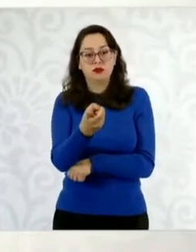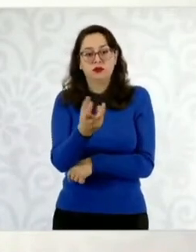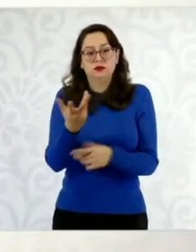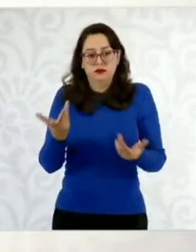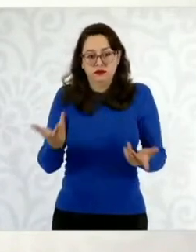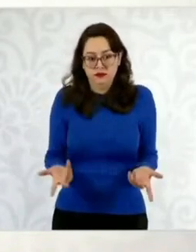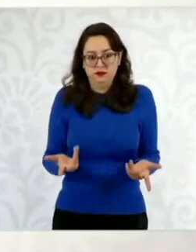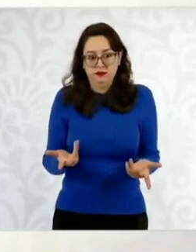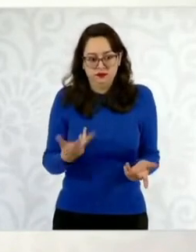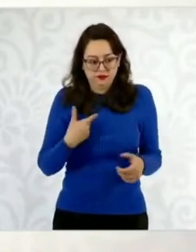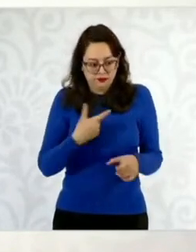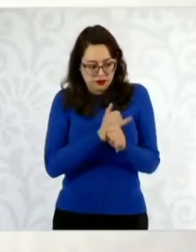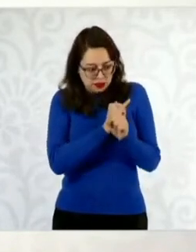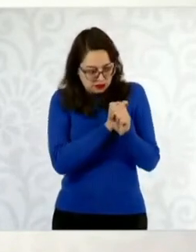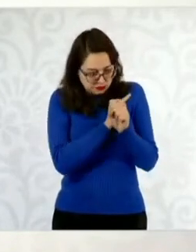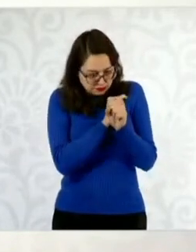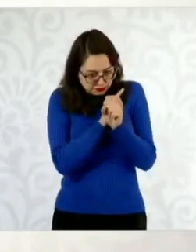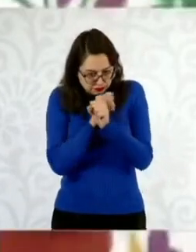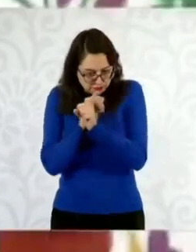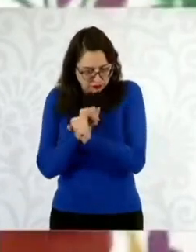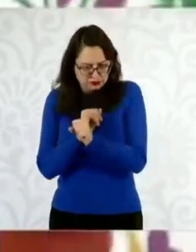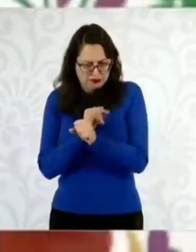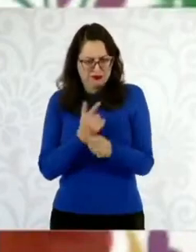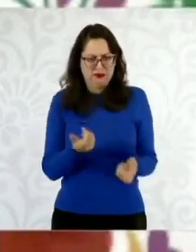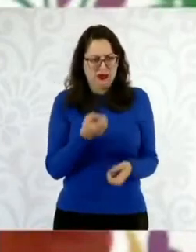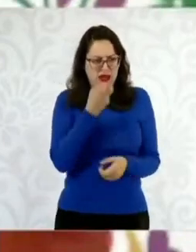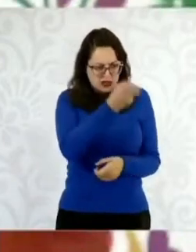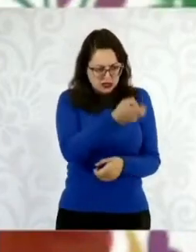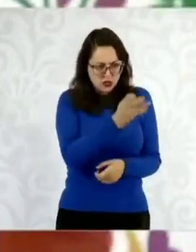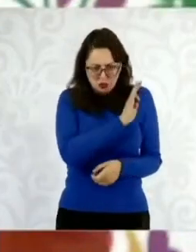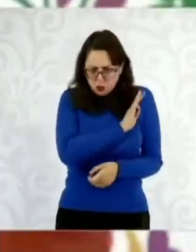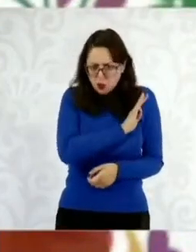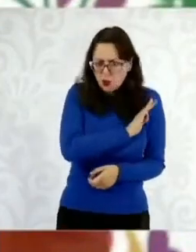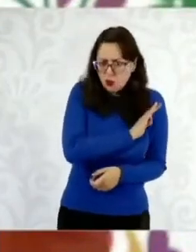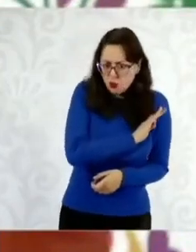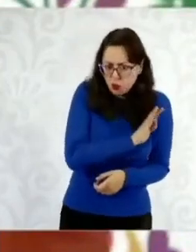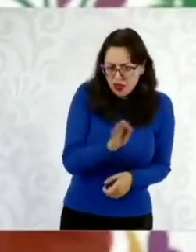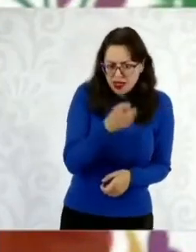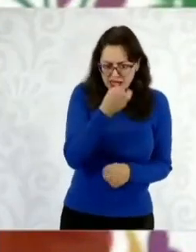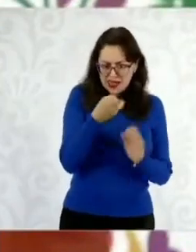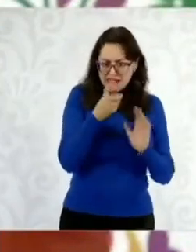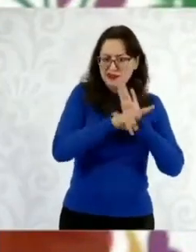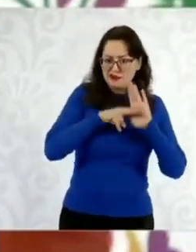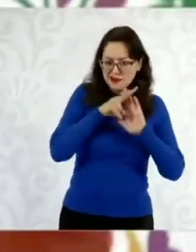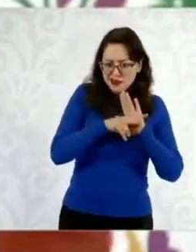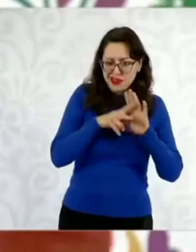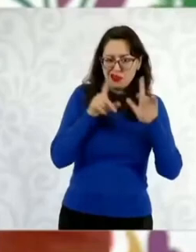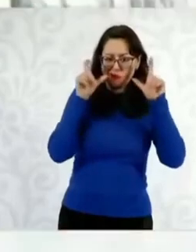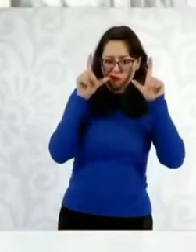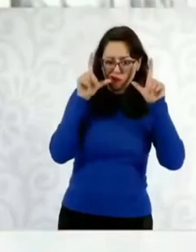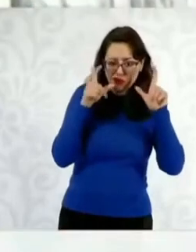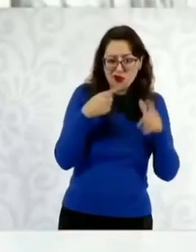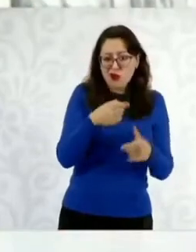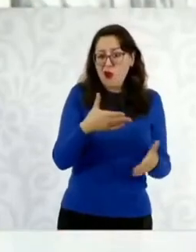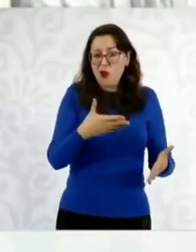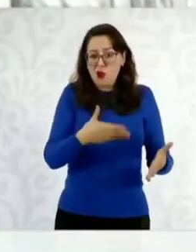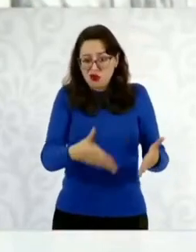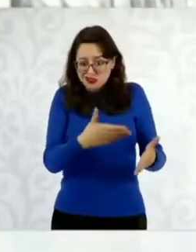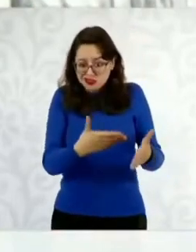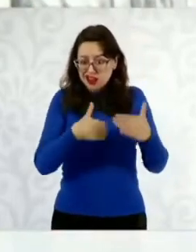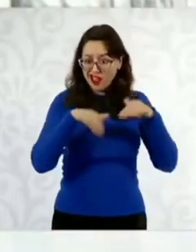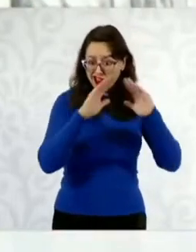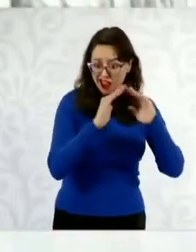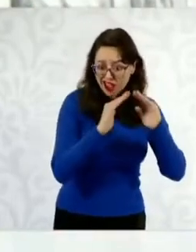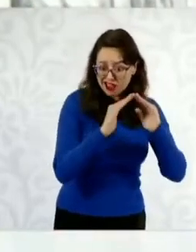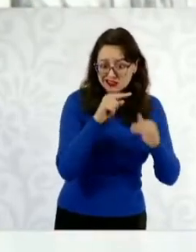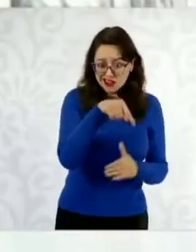invitamos a personas que se han dedicado a este tema para informar si era posible que en una cocina como la que se presentó